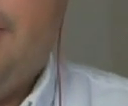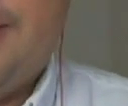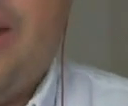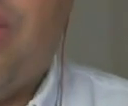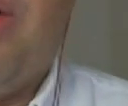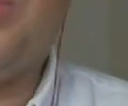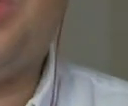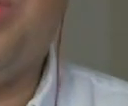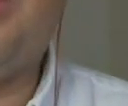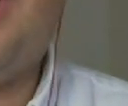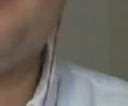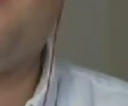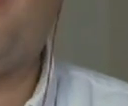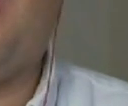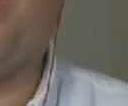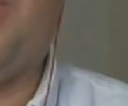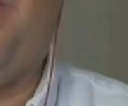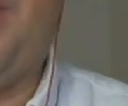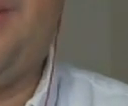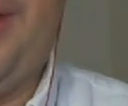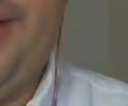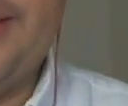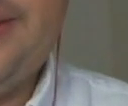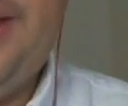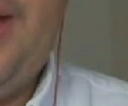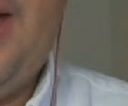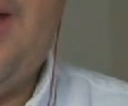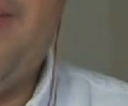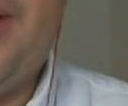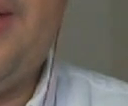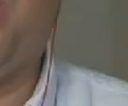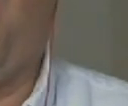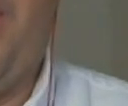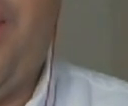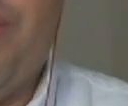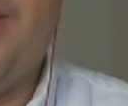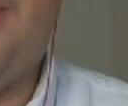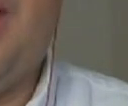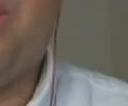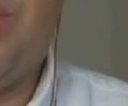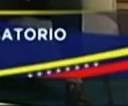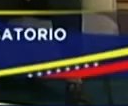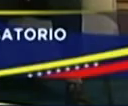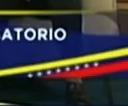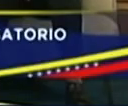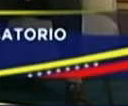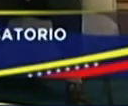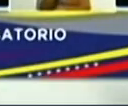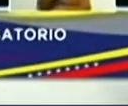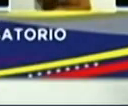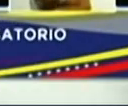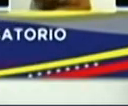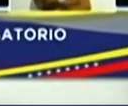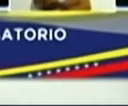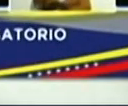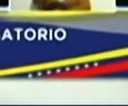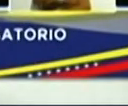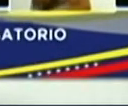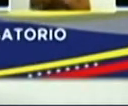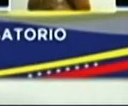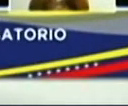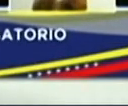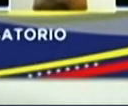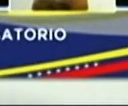Yo destaco que la oposición se ha mantenido en la ruta democrática y que sigue en la dinámica de escoger un candidato que se presente a